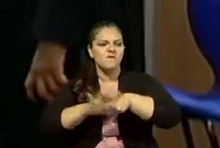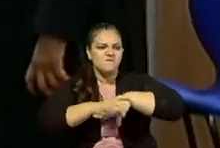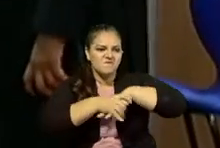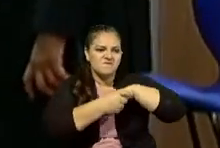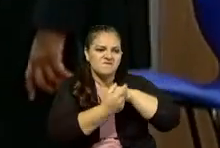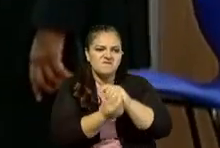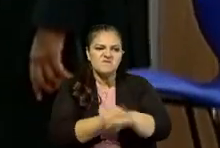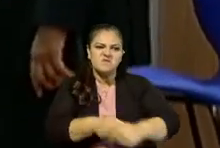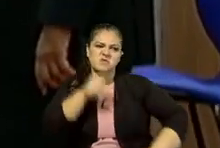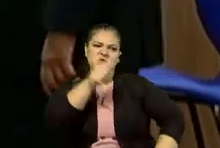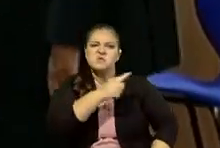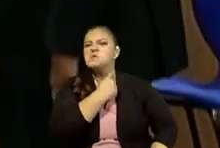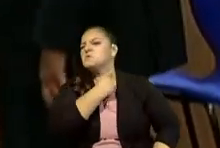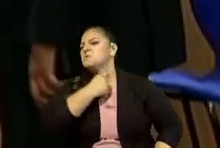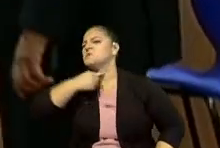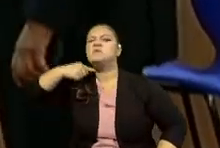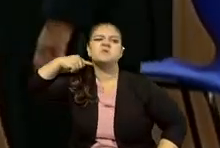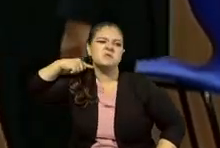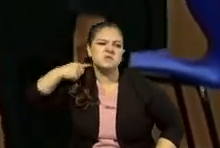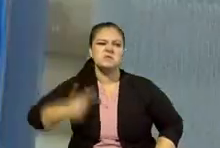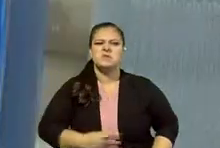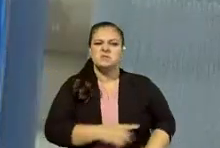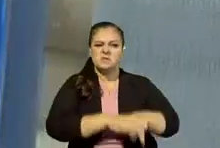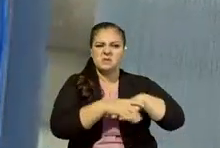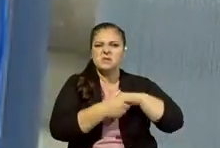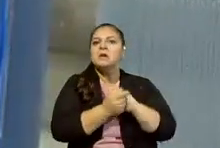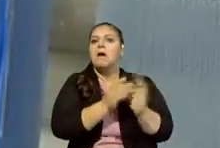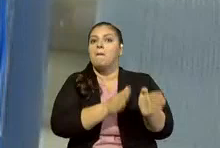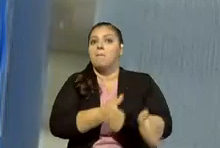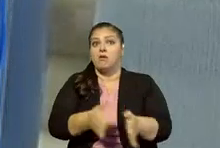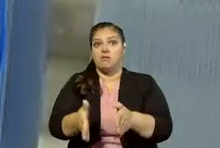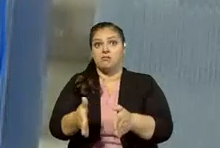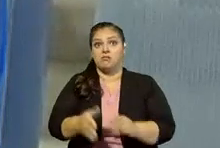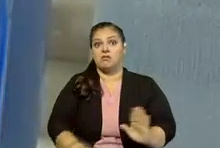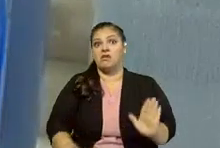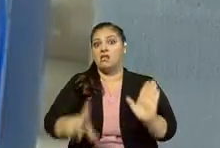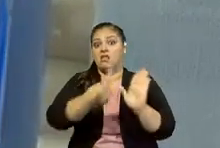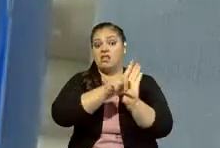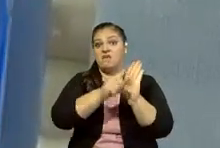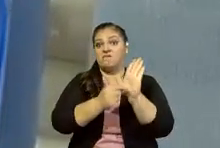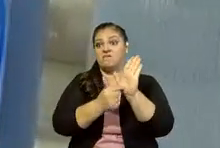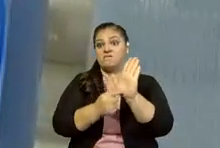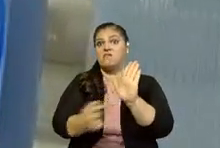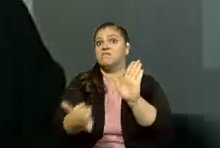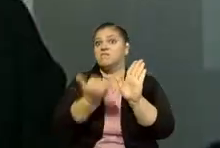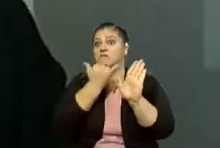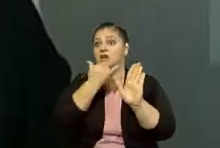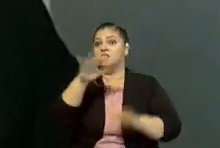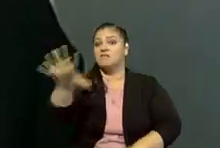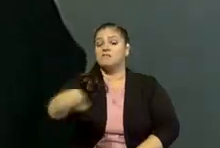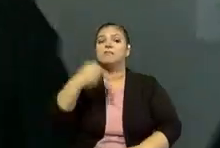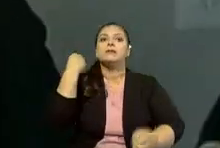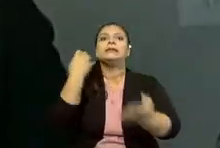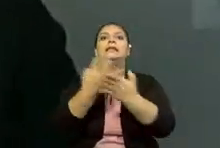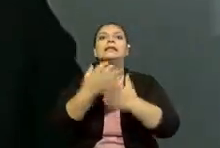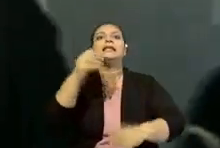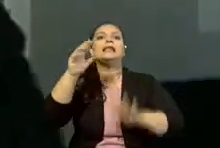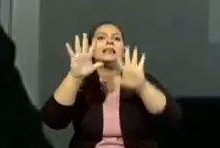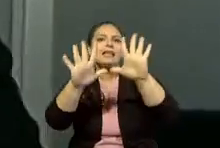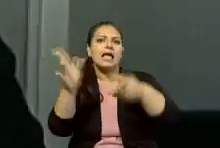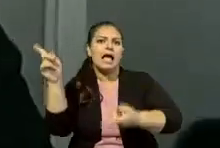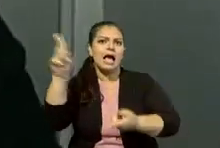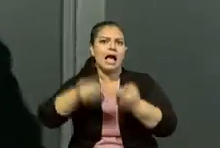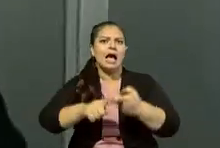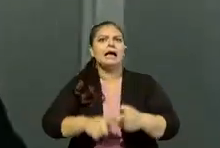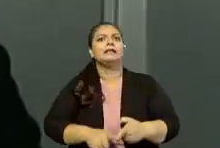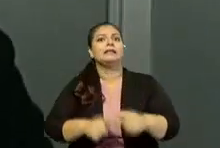homicidio, cuya conducta está castigada con entre 10 a 13 años de privación de libertad. El hecho de que haya intervenido